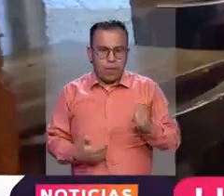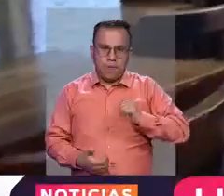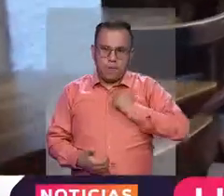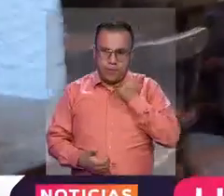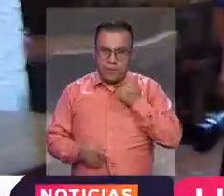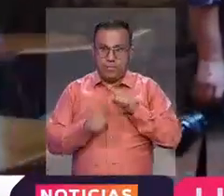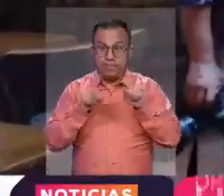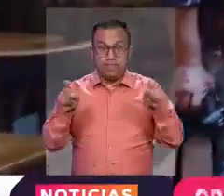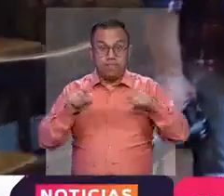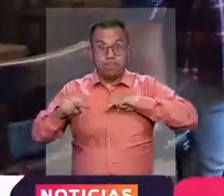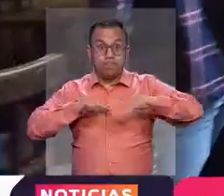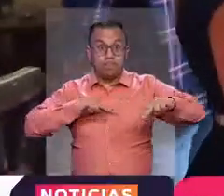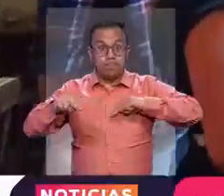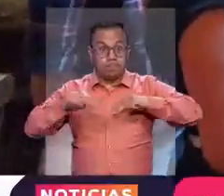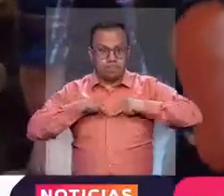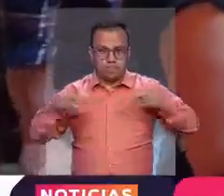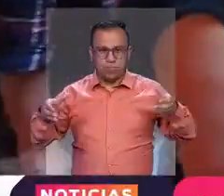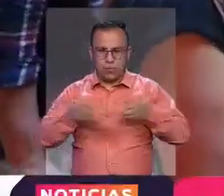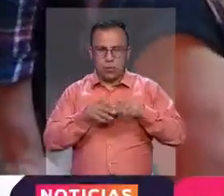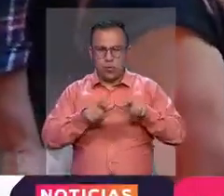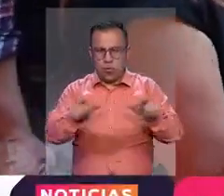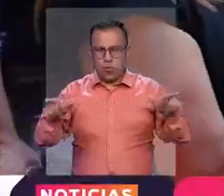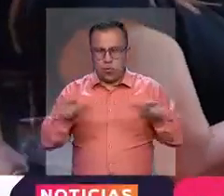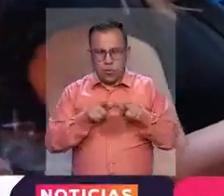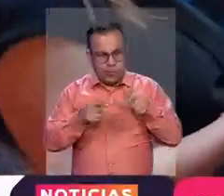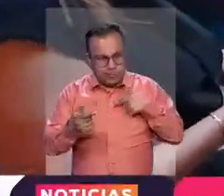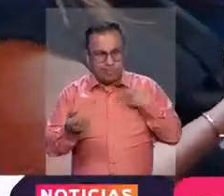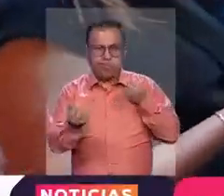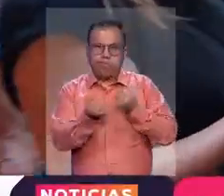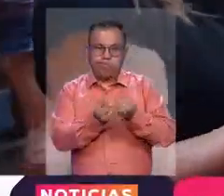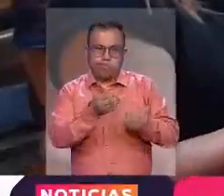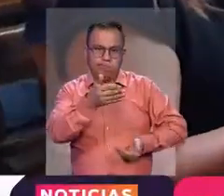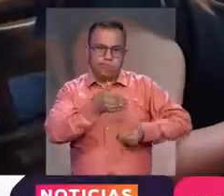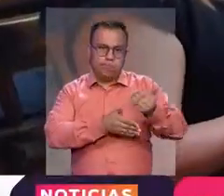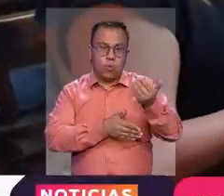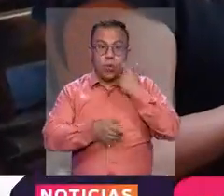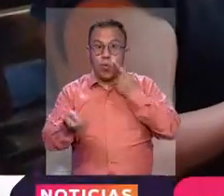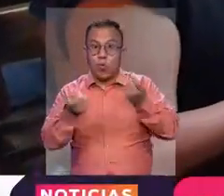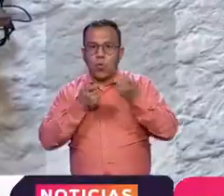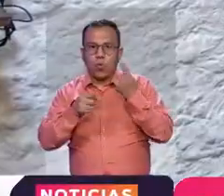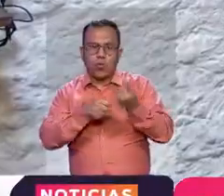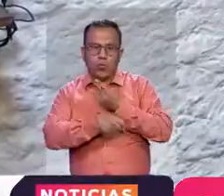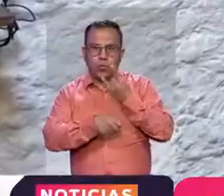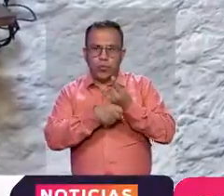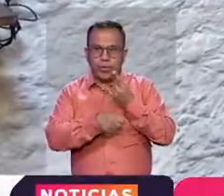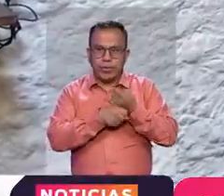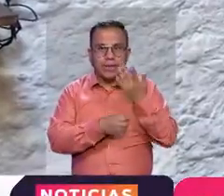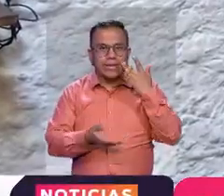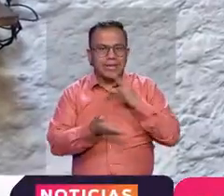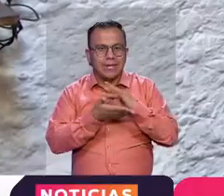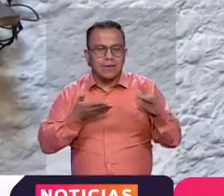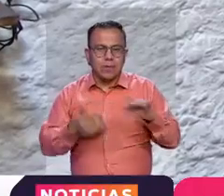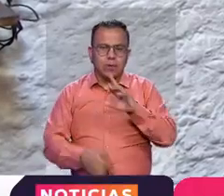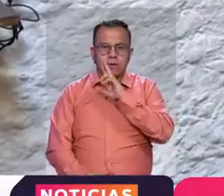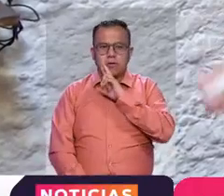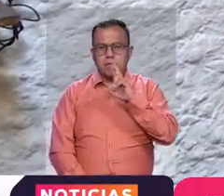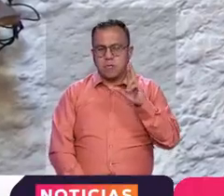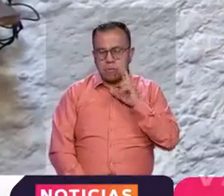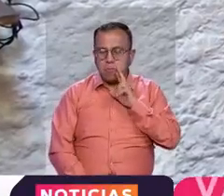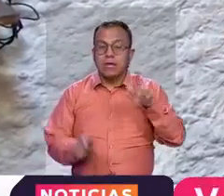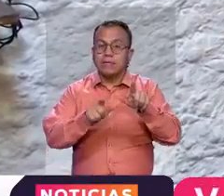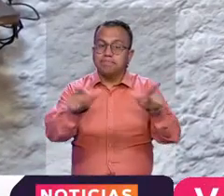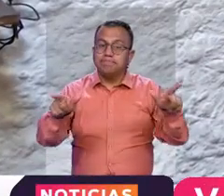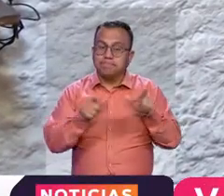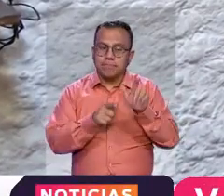aprovechables. Los administradores de estos lugares apoyan la iniciativa. El manejo del saneamiento en los restaurantes y en las